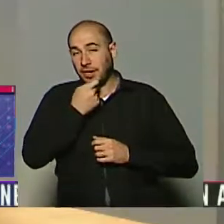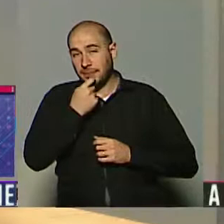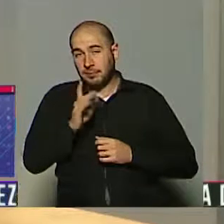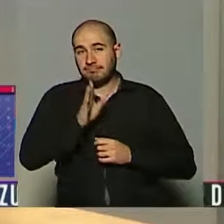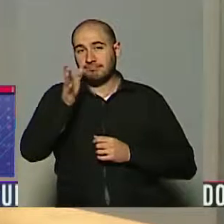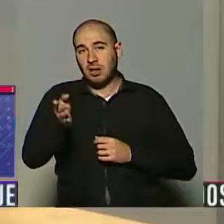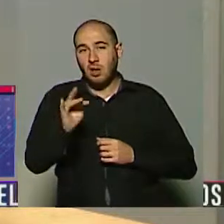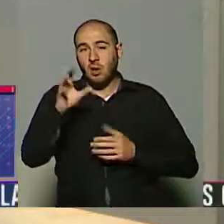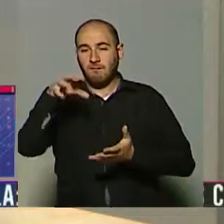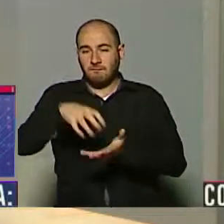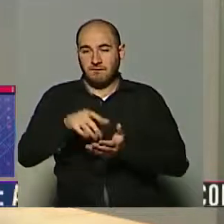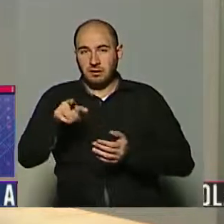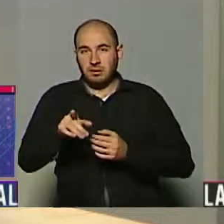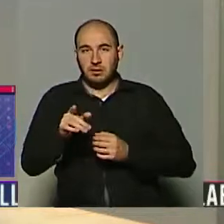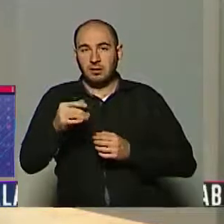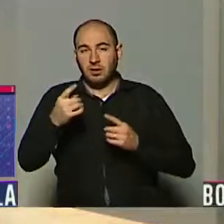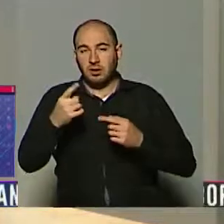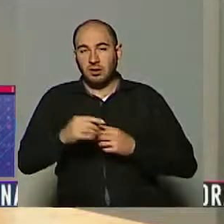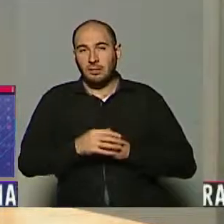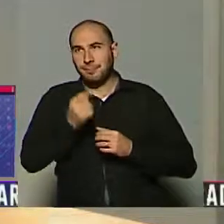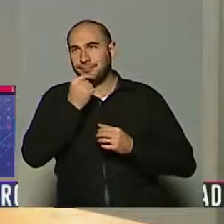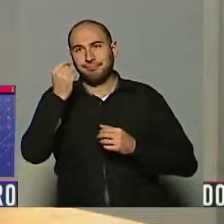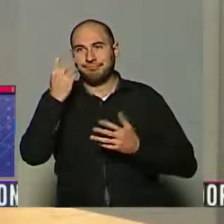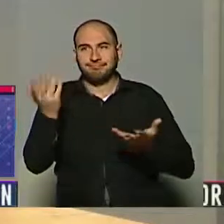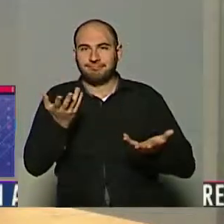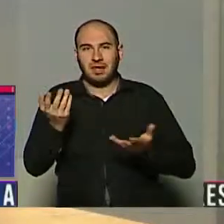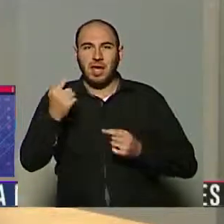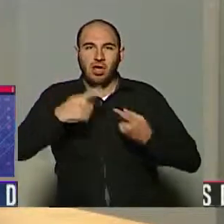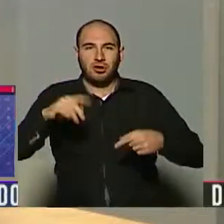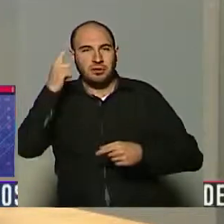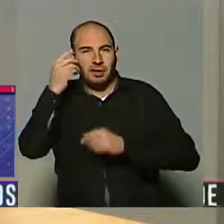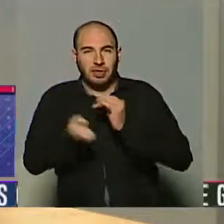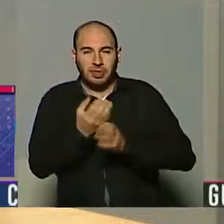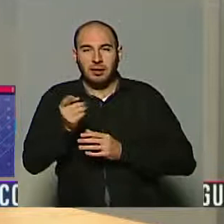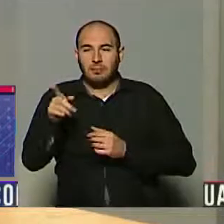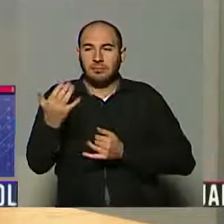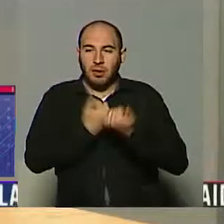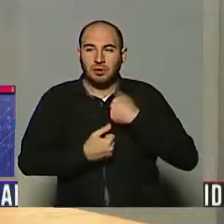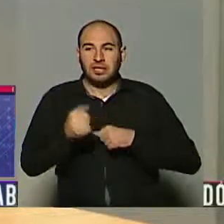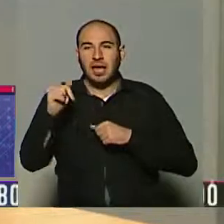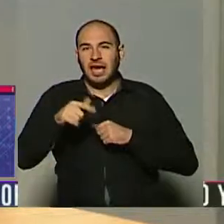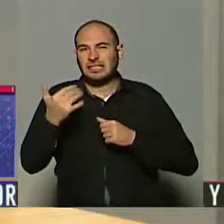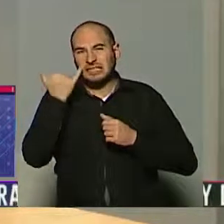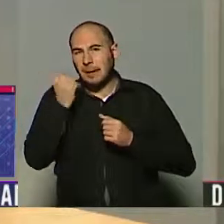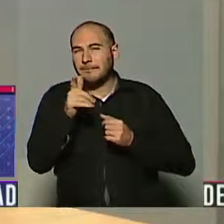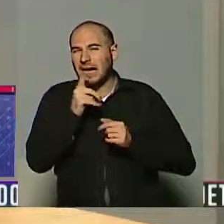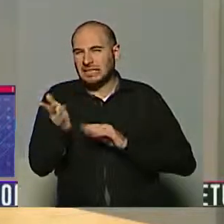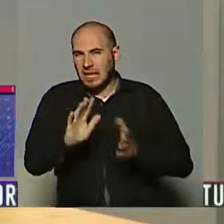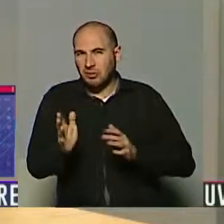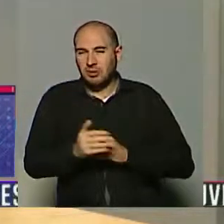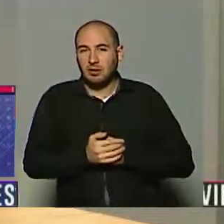a la unidad y ustedes llevamos algo. No sé, se me ocurre, llevo un producto y ustedes nos van a decir, bueno, esto ya existe algo similar. O